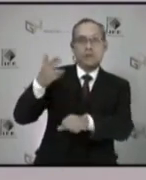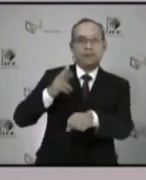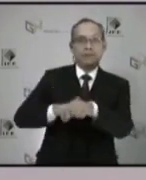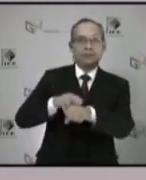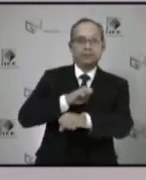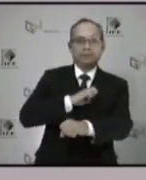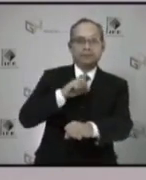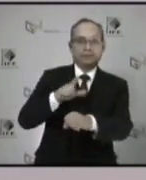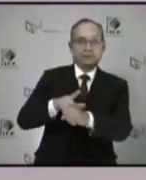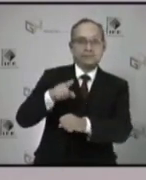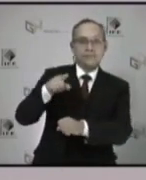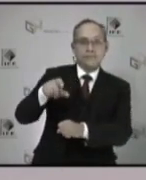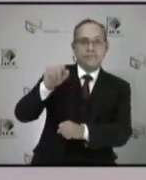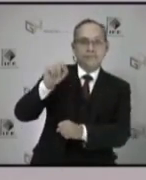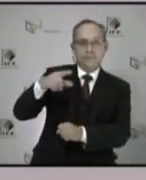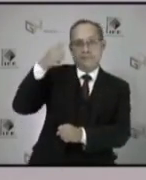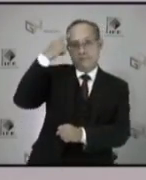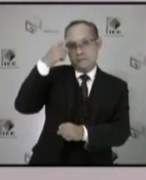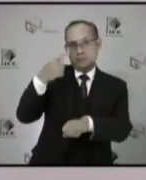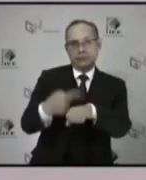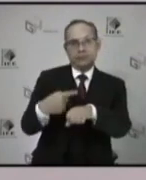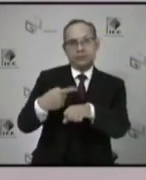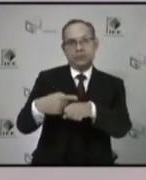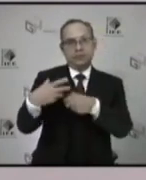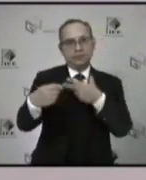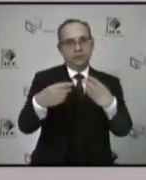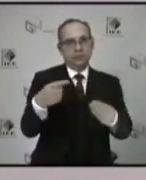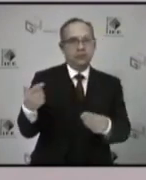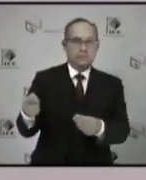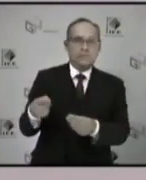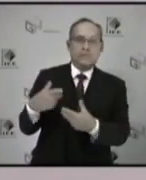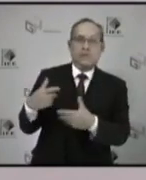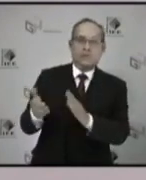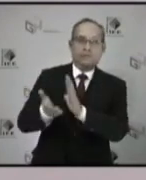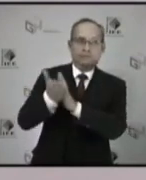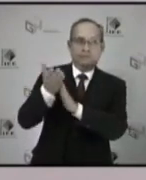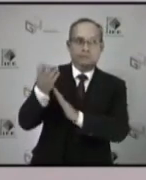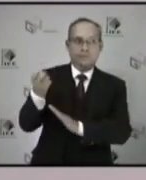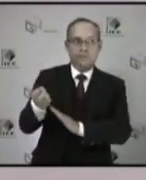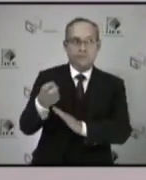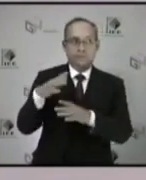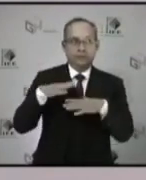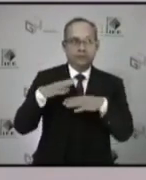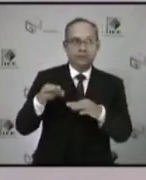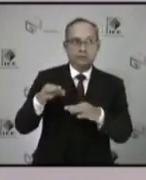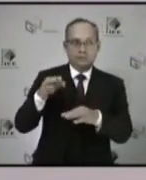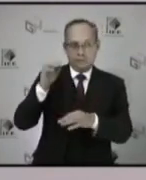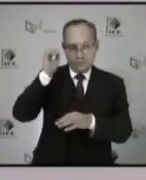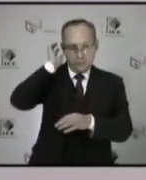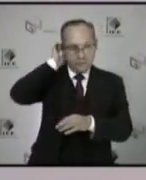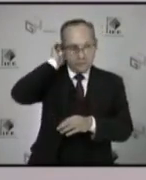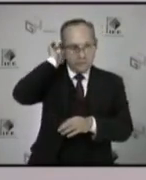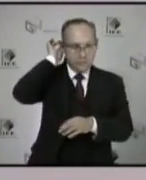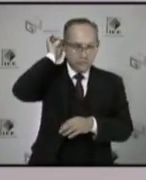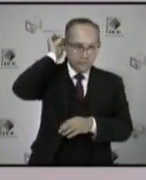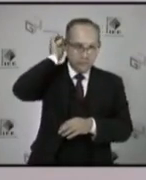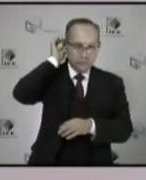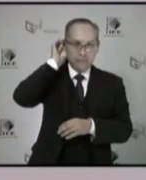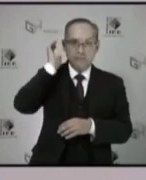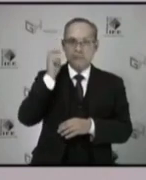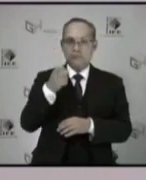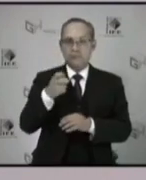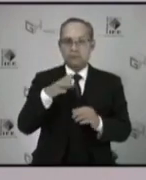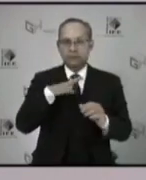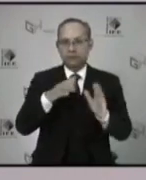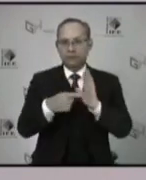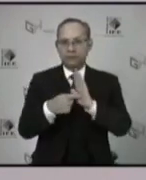enfermedades transmisibles. Esta es una política pública con rumbo que debe dar resultados lo